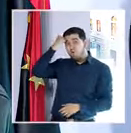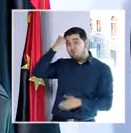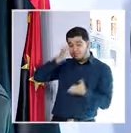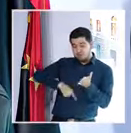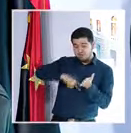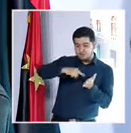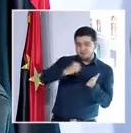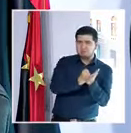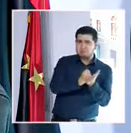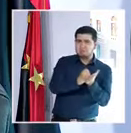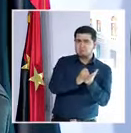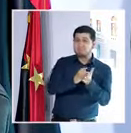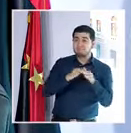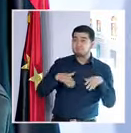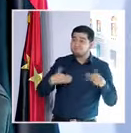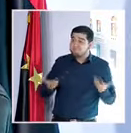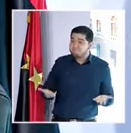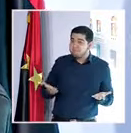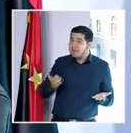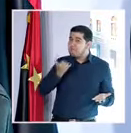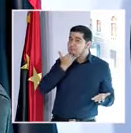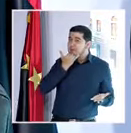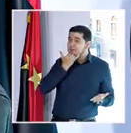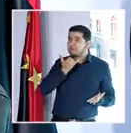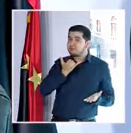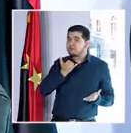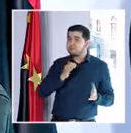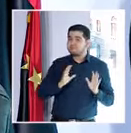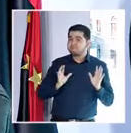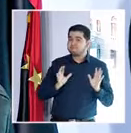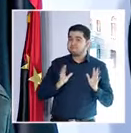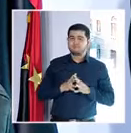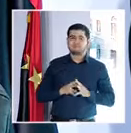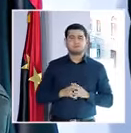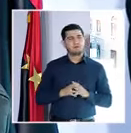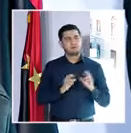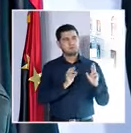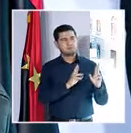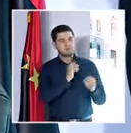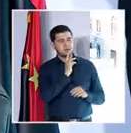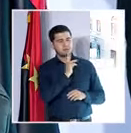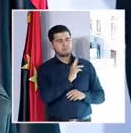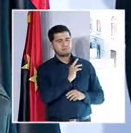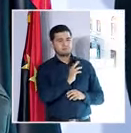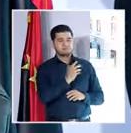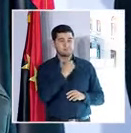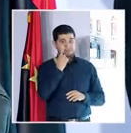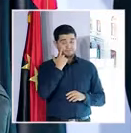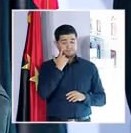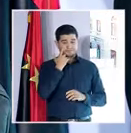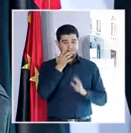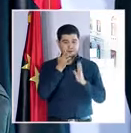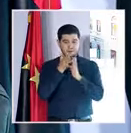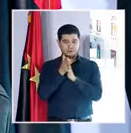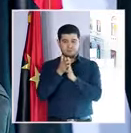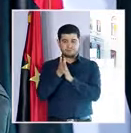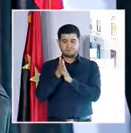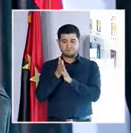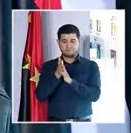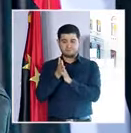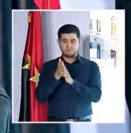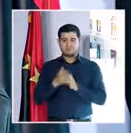gracias por estas preguntas porque además nos han permitido abordar temas importantes. Ayer estuve reunido